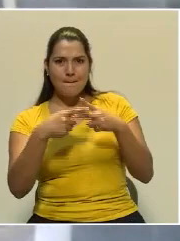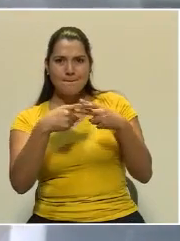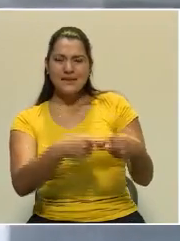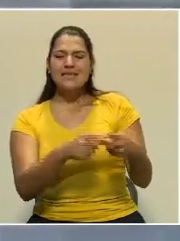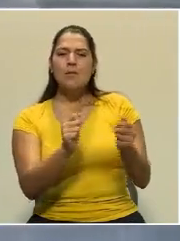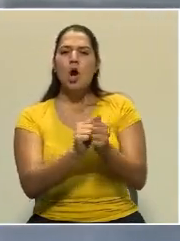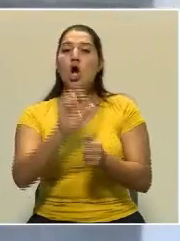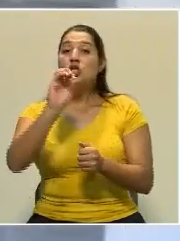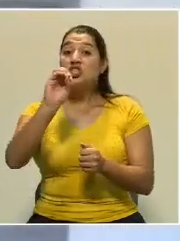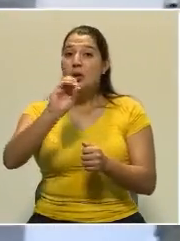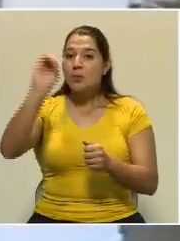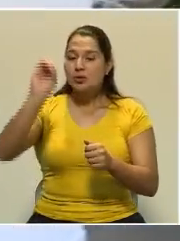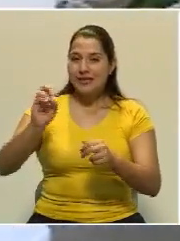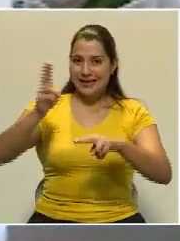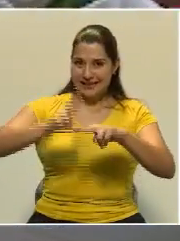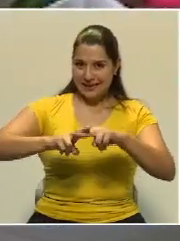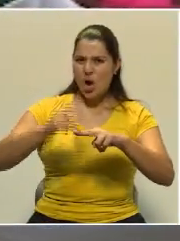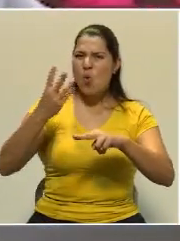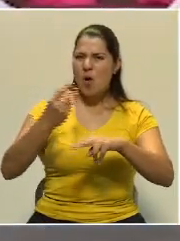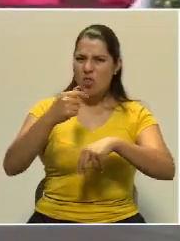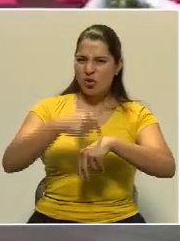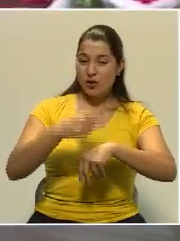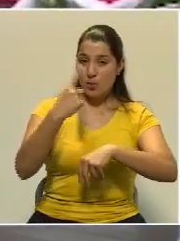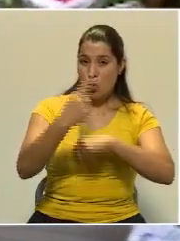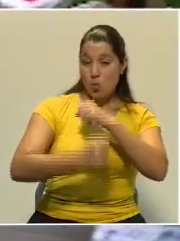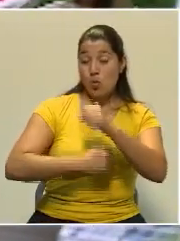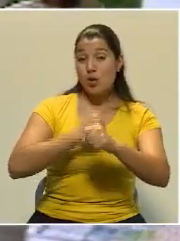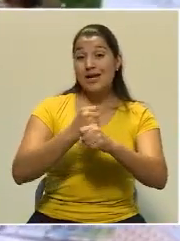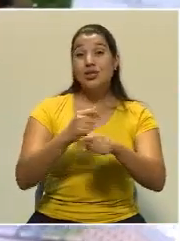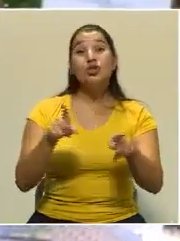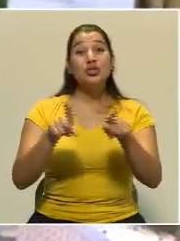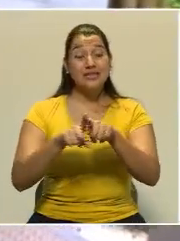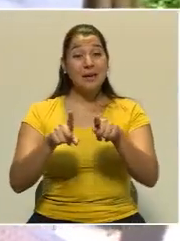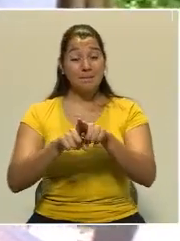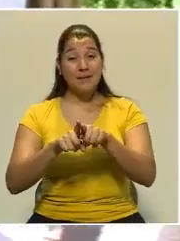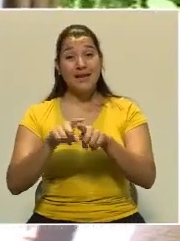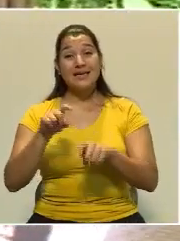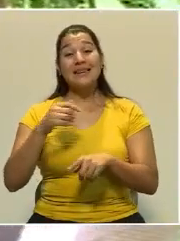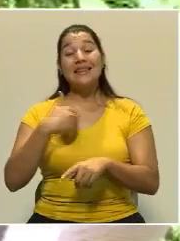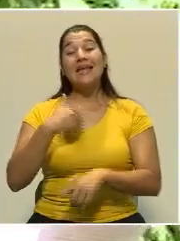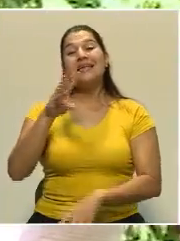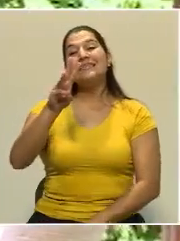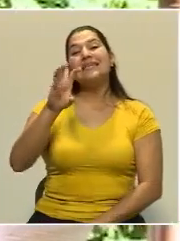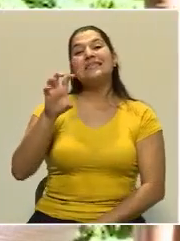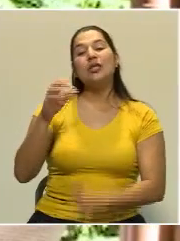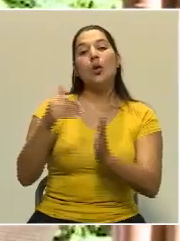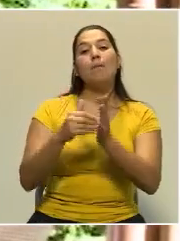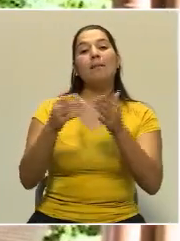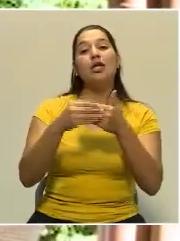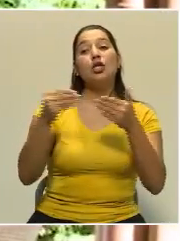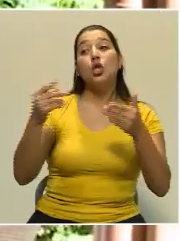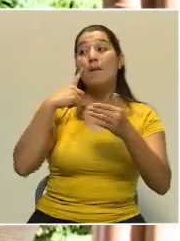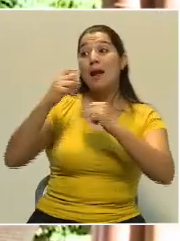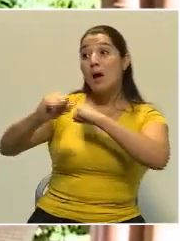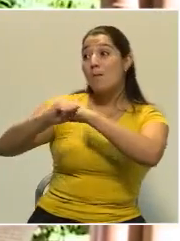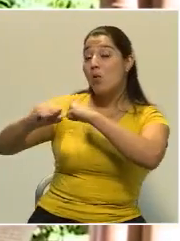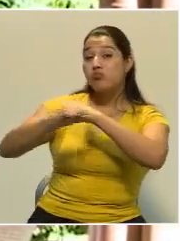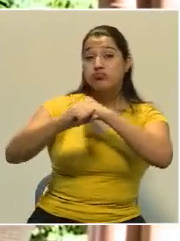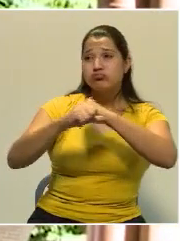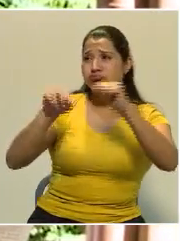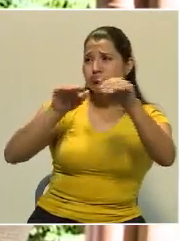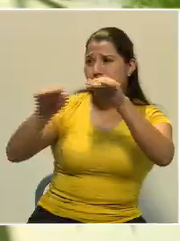0 interés hasta 12 meses. Además, aportarán $600,000 para publicidad y divulgación de la campaña con el objetivo